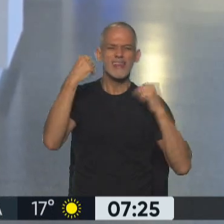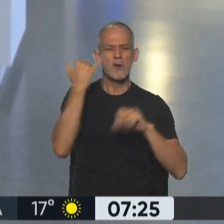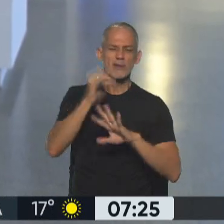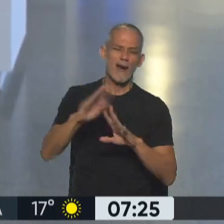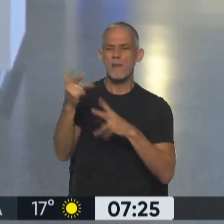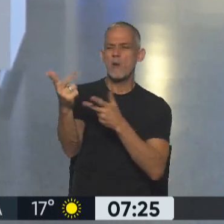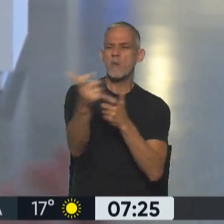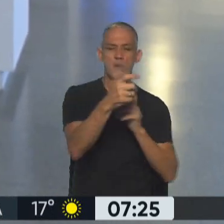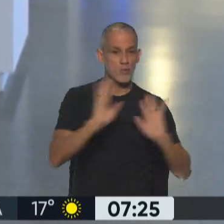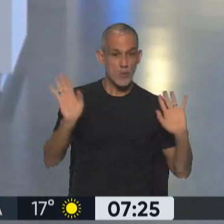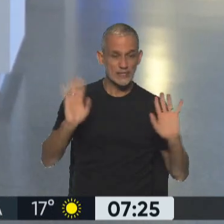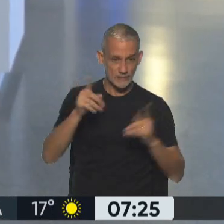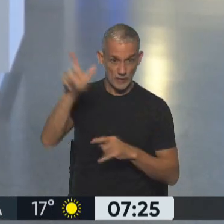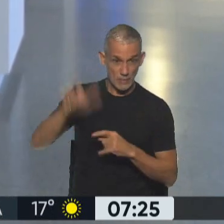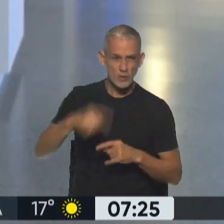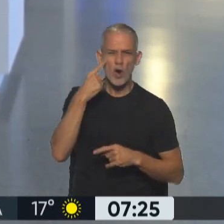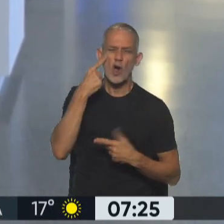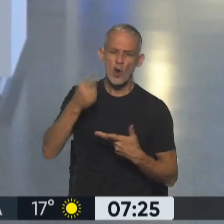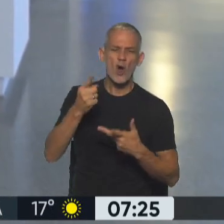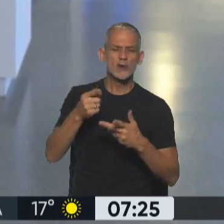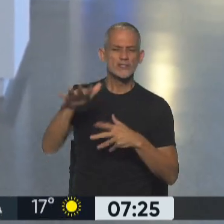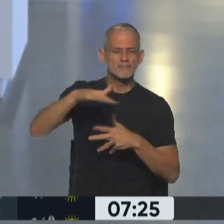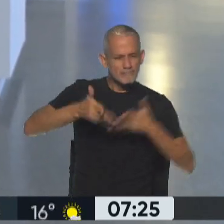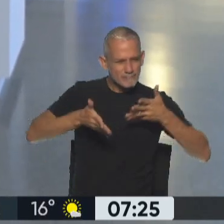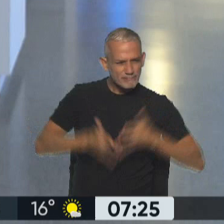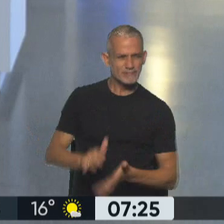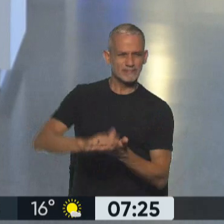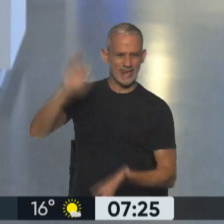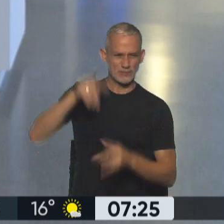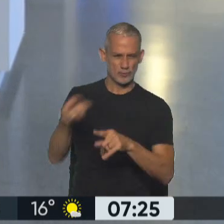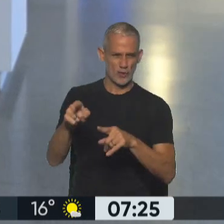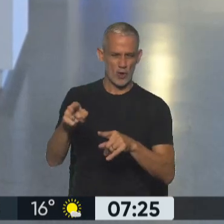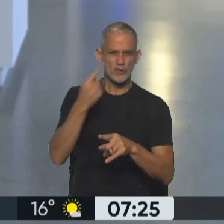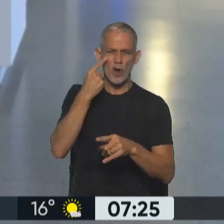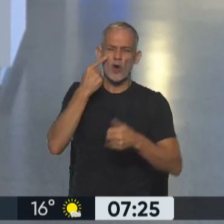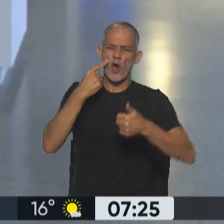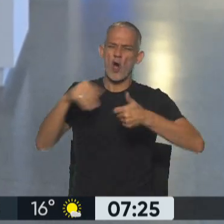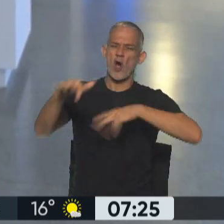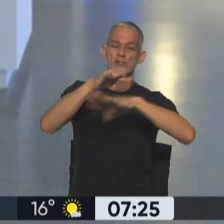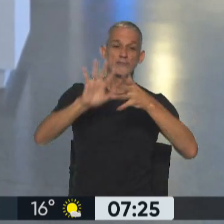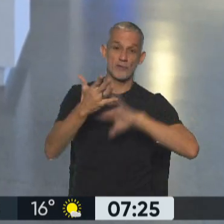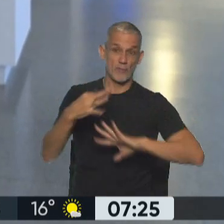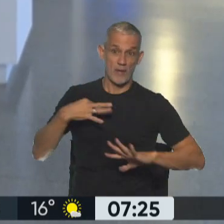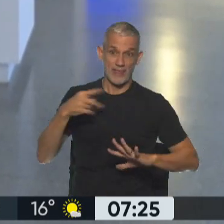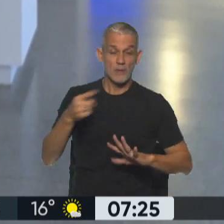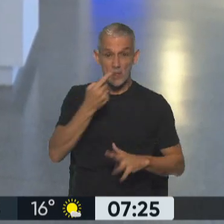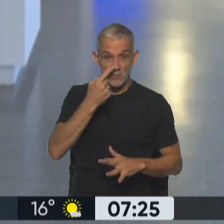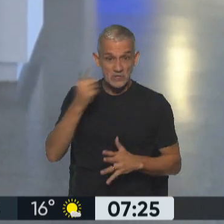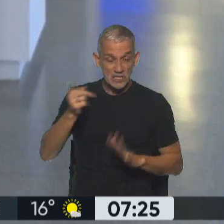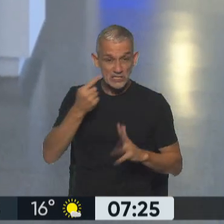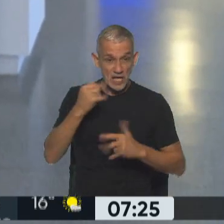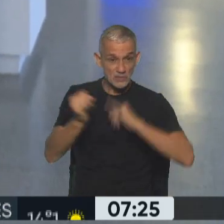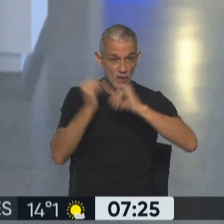no este personaje conoce muy bien el lugar donde nació y tiene una forma de vida que nos pareció muy interesante